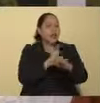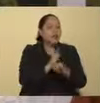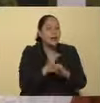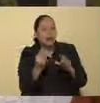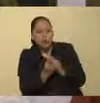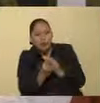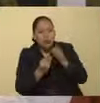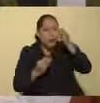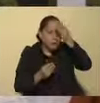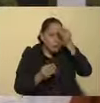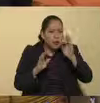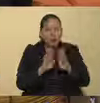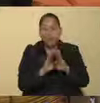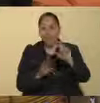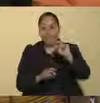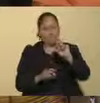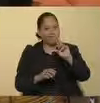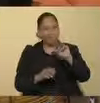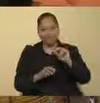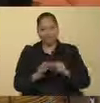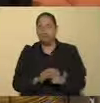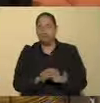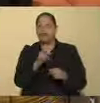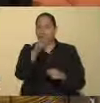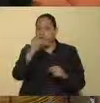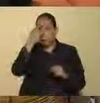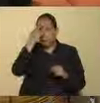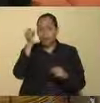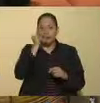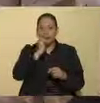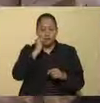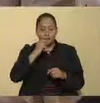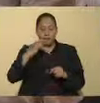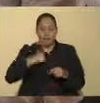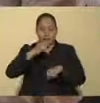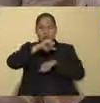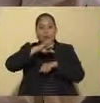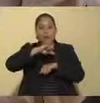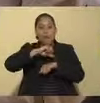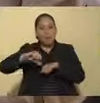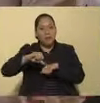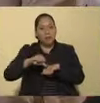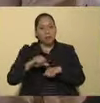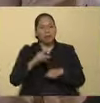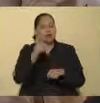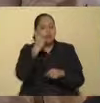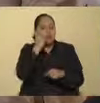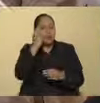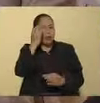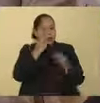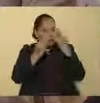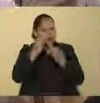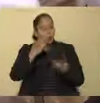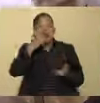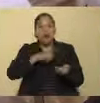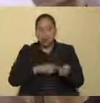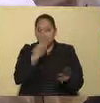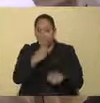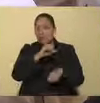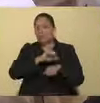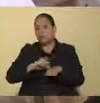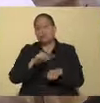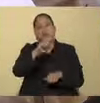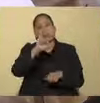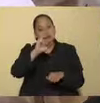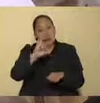cursos de extensión, pero para nada. Hay que recordar, Doc, que te estás sometiendo a una operación, aunque sea estética, es una operación y siempre las